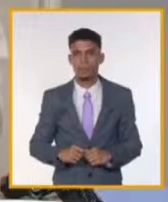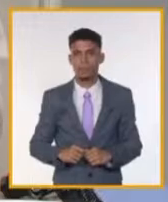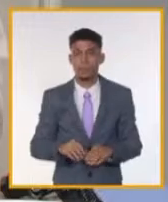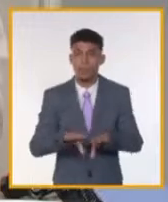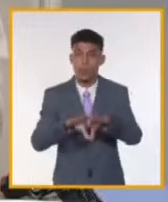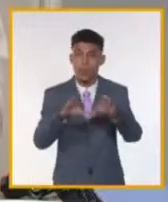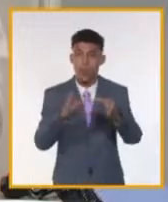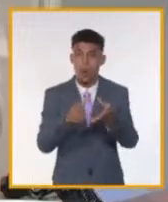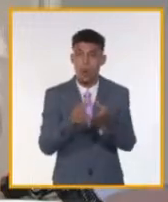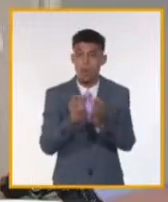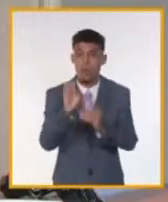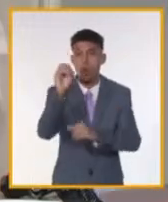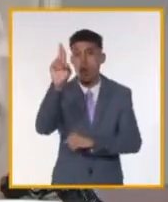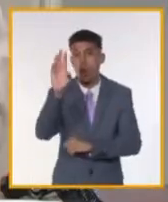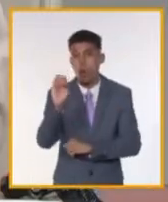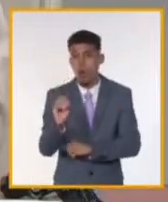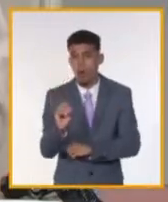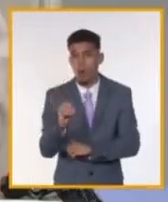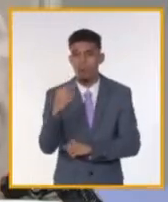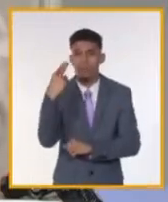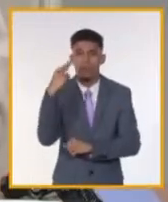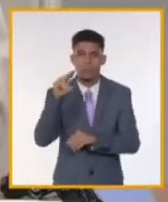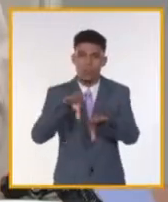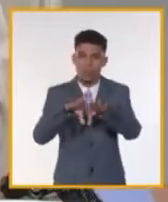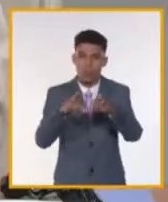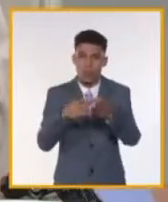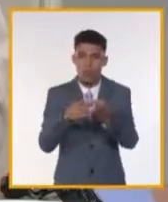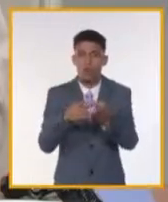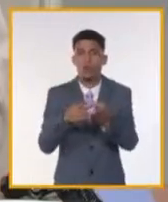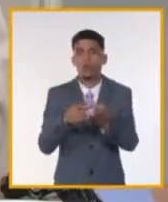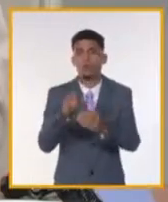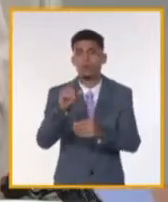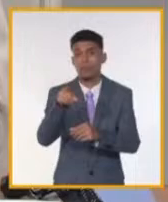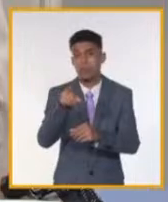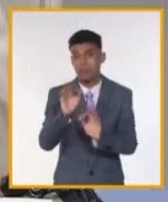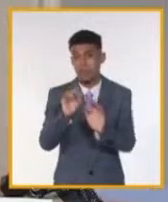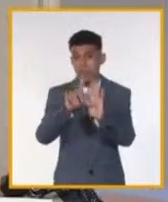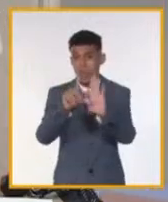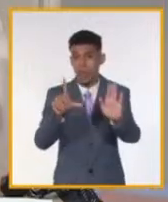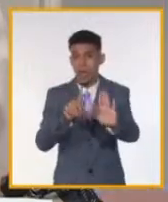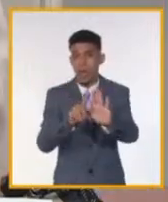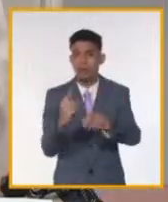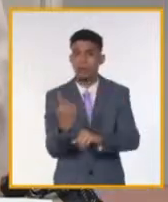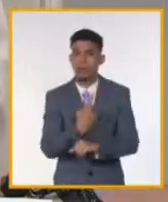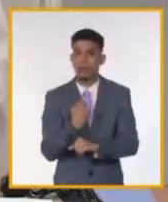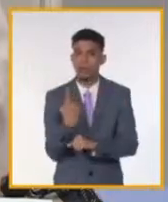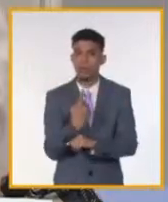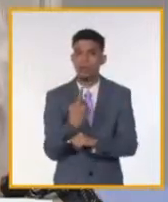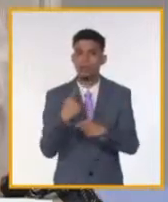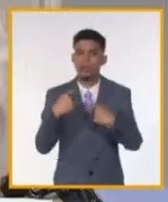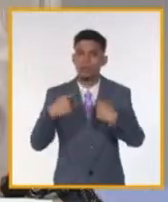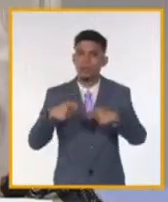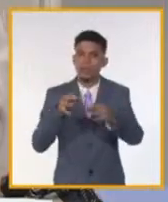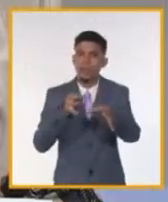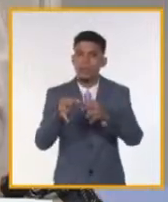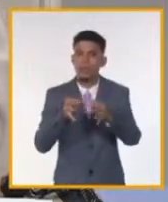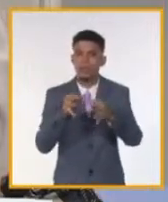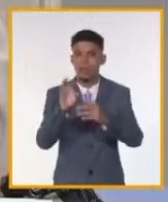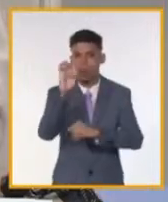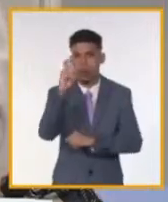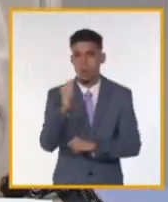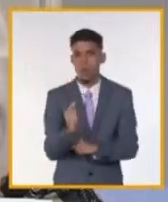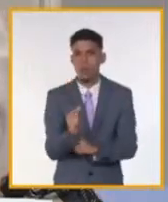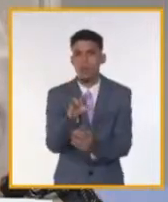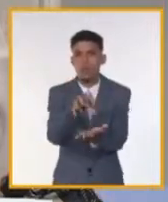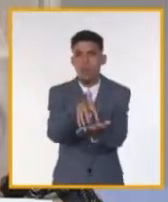a nosotros, o sea, mejor dicho, el combate a la minería ilegal nos ha permitido a nosotros poner en función de la economía del país un yacimiento